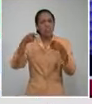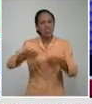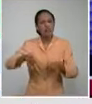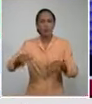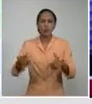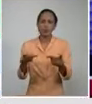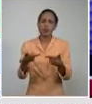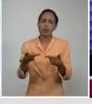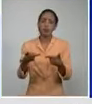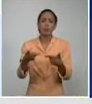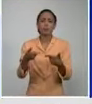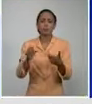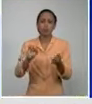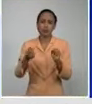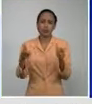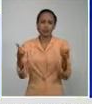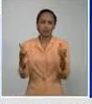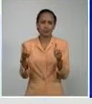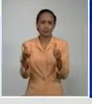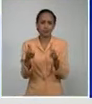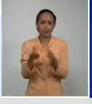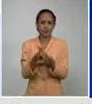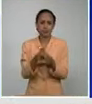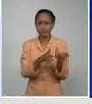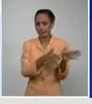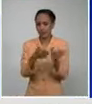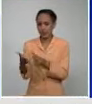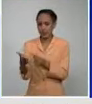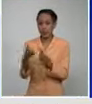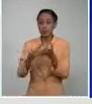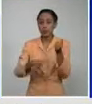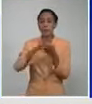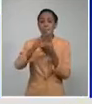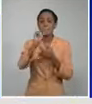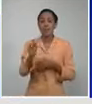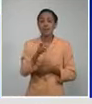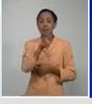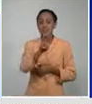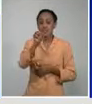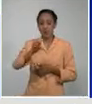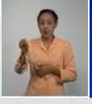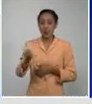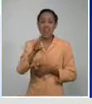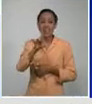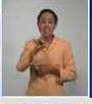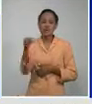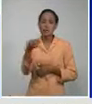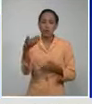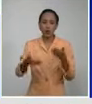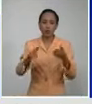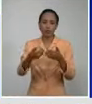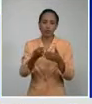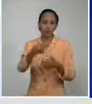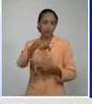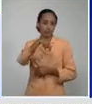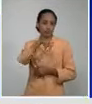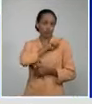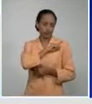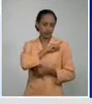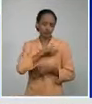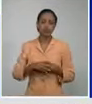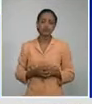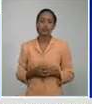disminución. Mayabeque con 13 casos autóctonos ayer, 15 menos que la jornada anterior. San José con